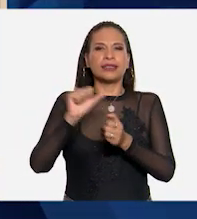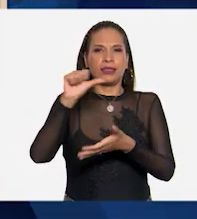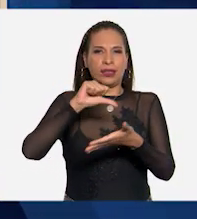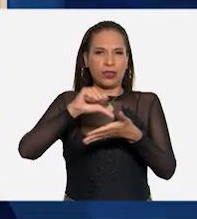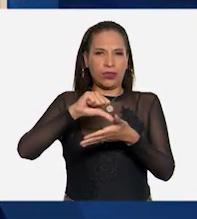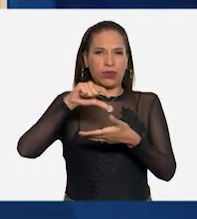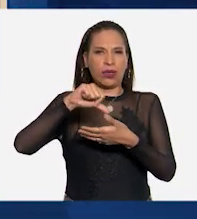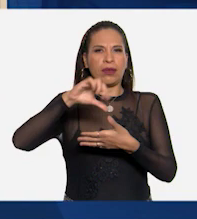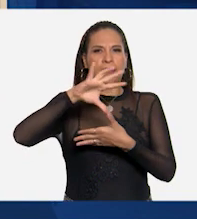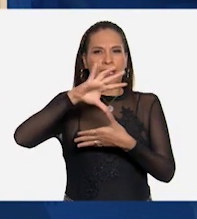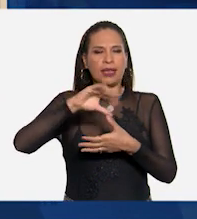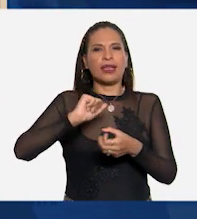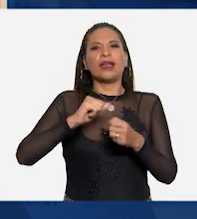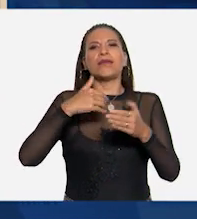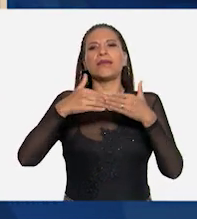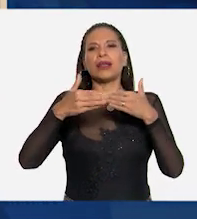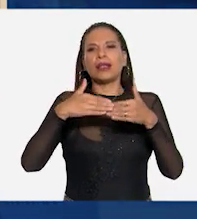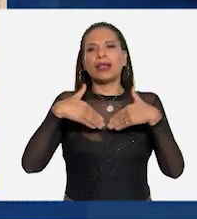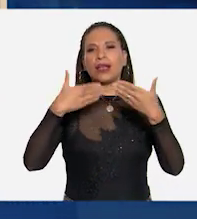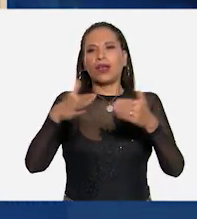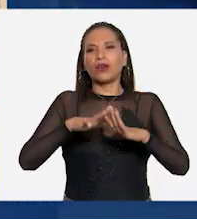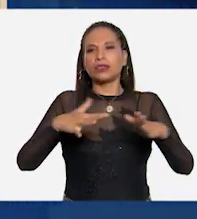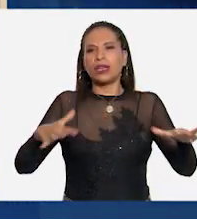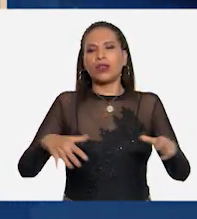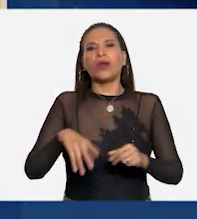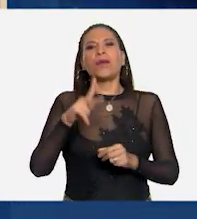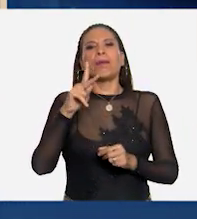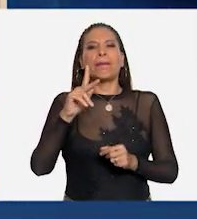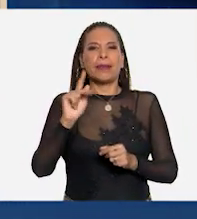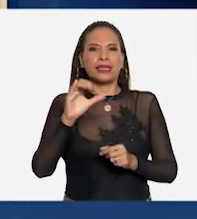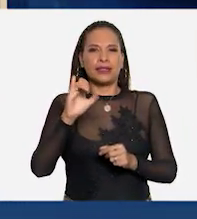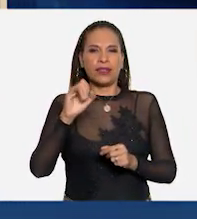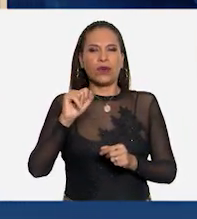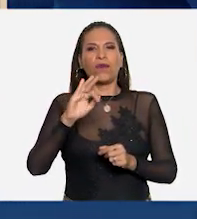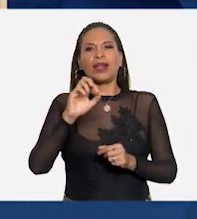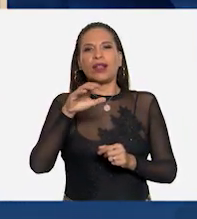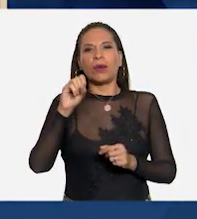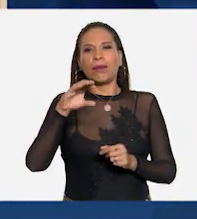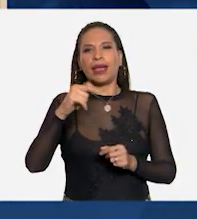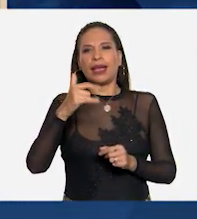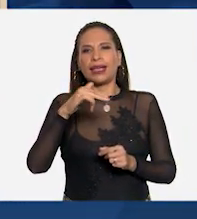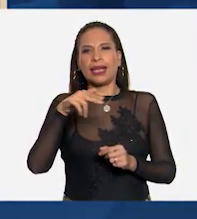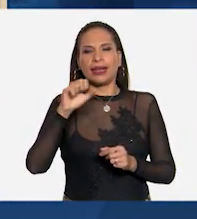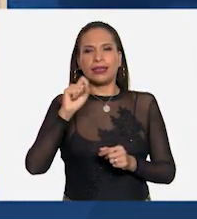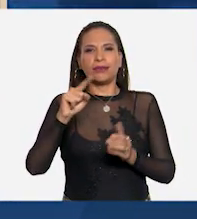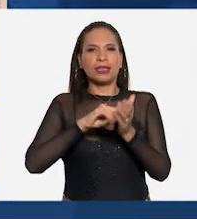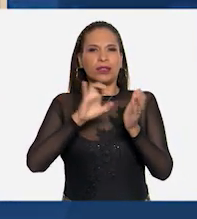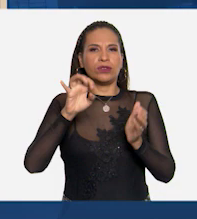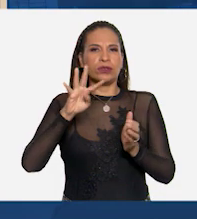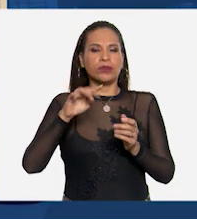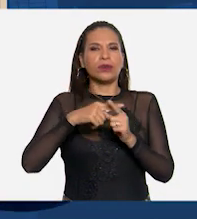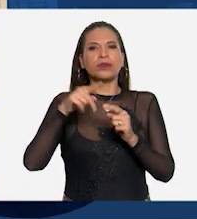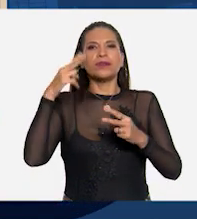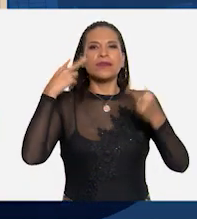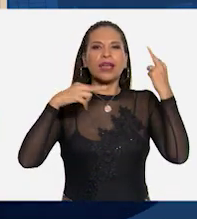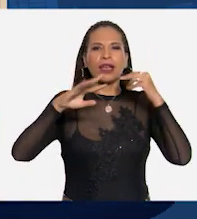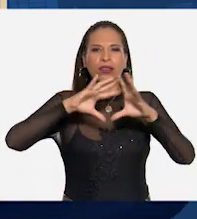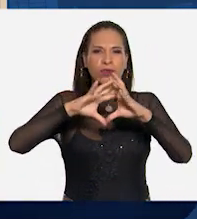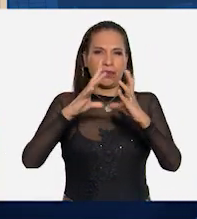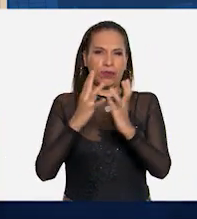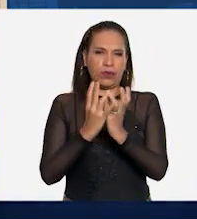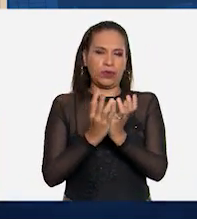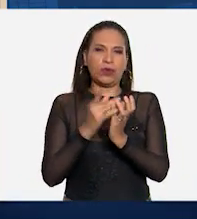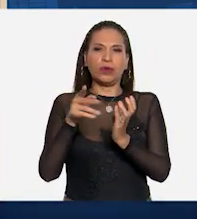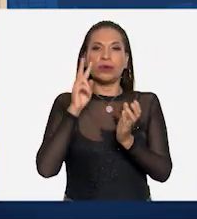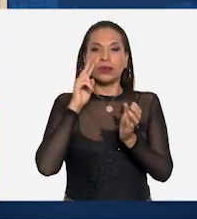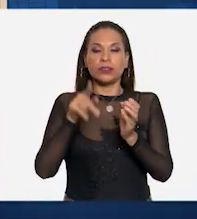llegó al Océano Pacífico. Y Fernando de Magallanes emprendió en 1519 un viaje alrededor del mundo que,